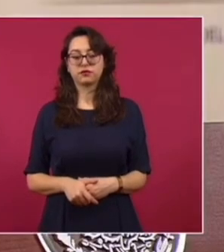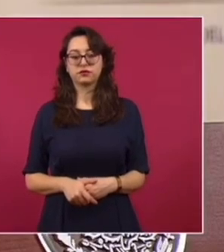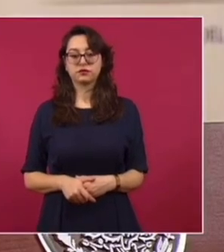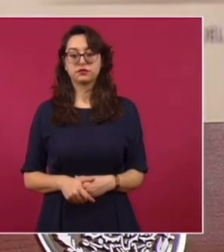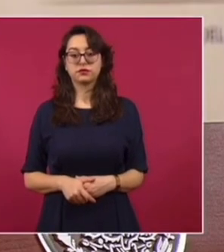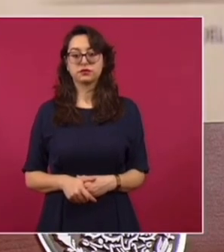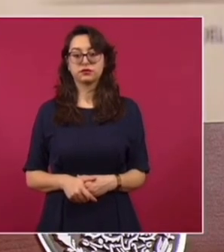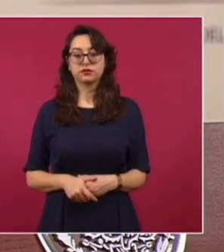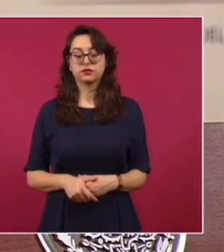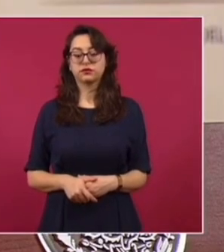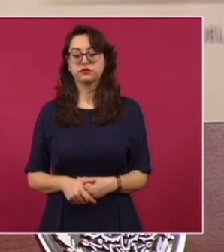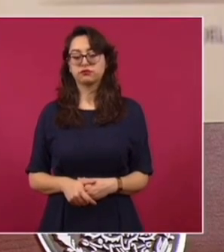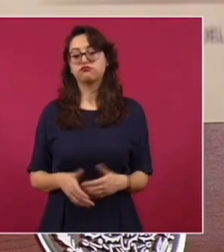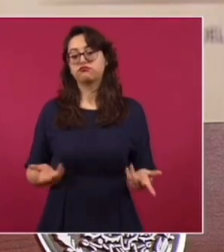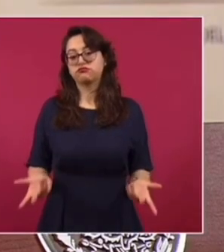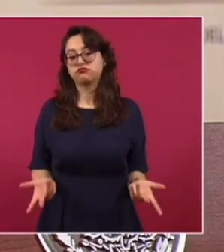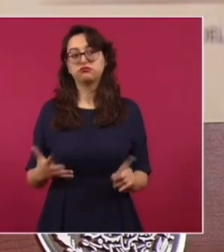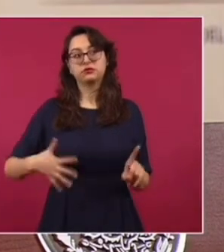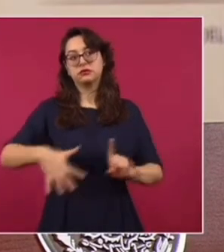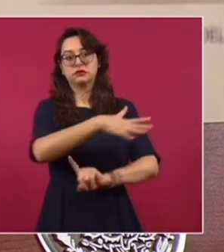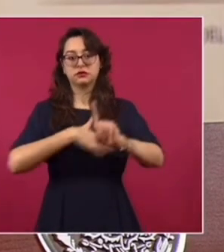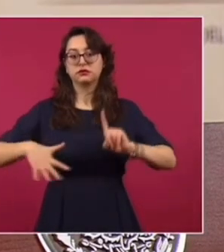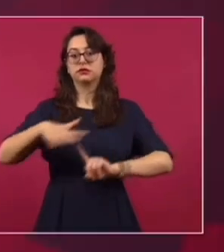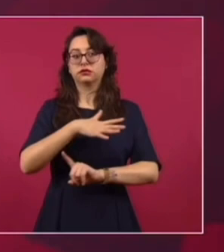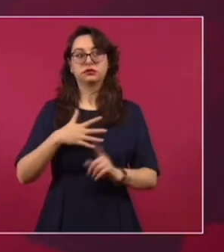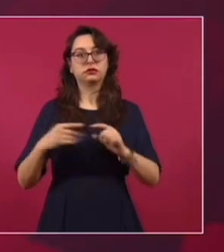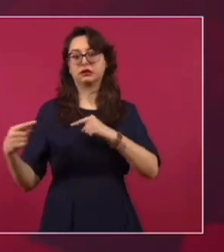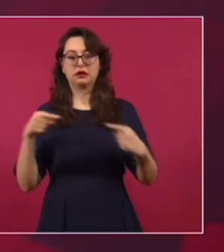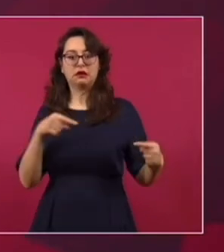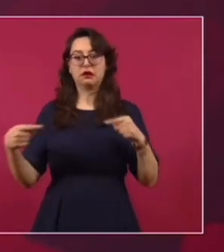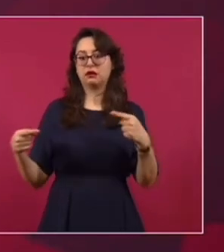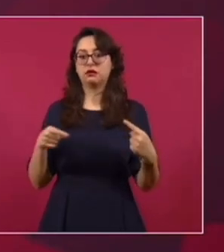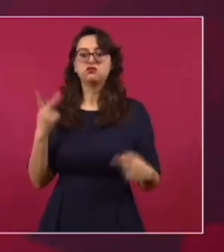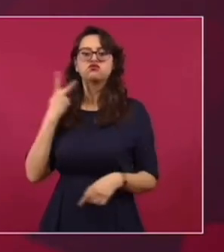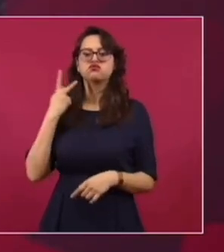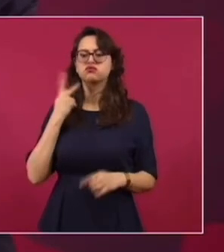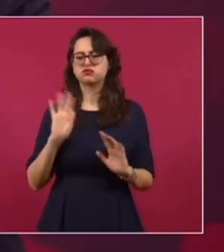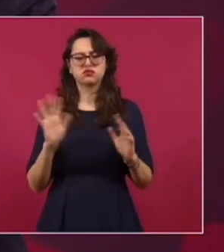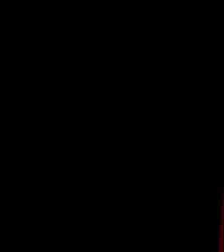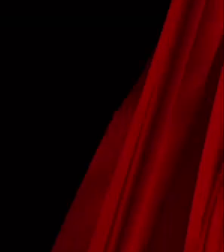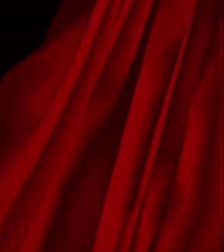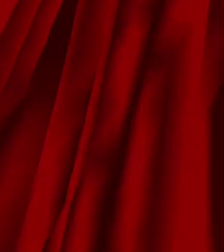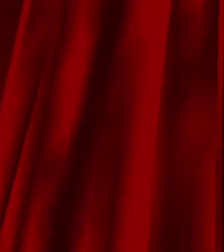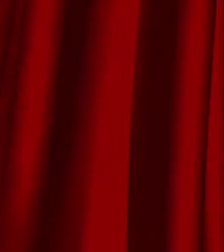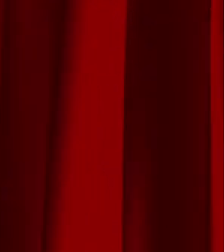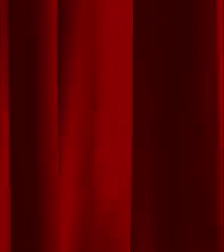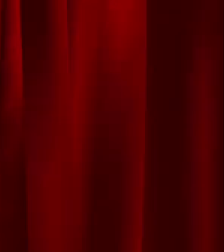presentando, pero estamos juntos todos y vamos a seguir así.